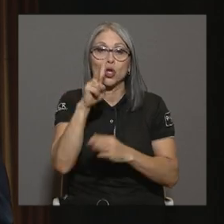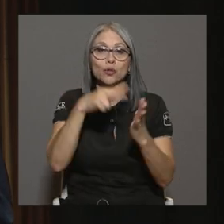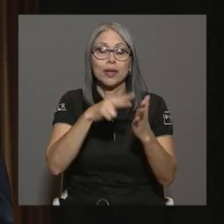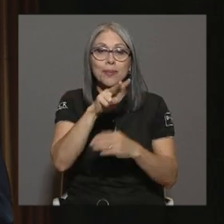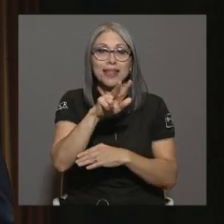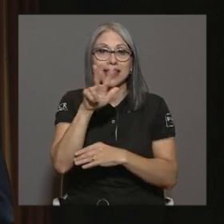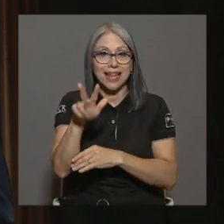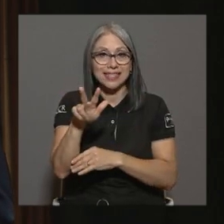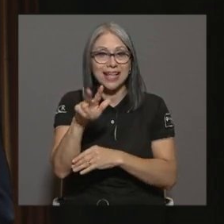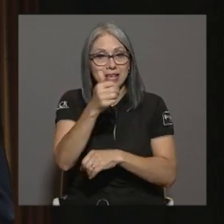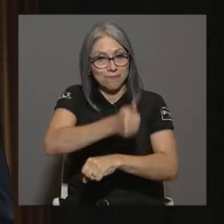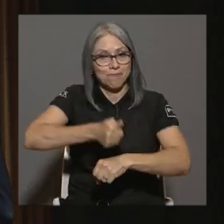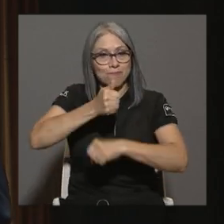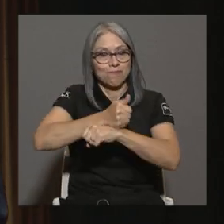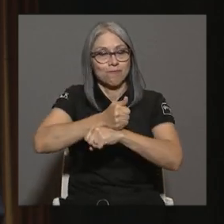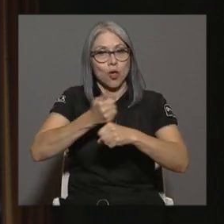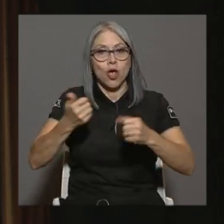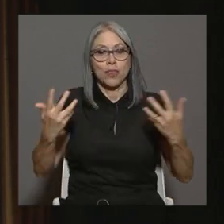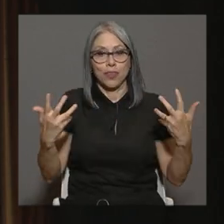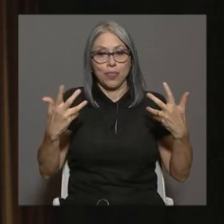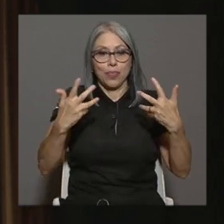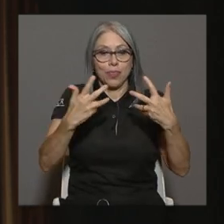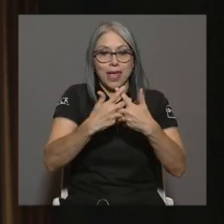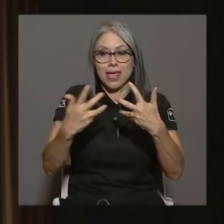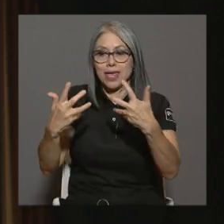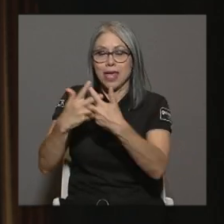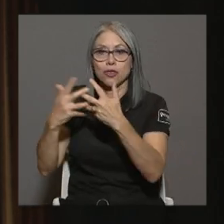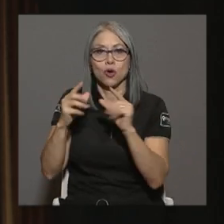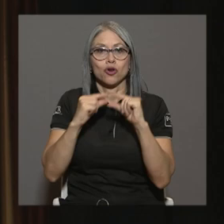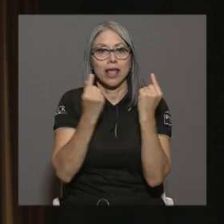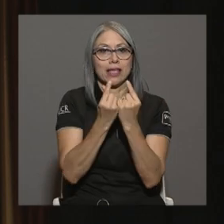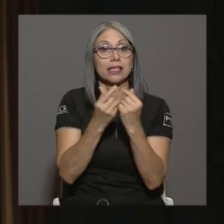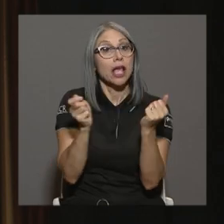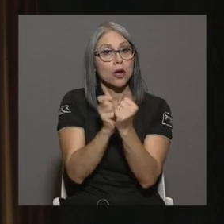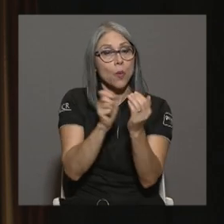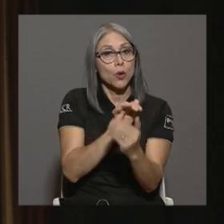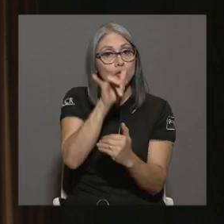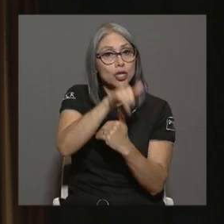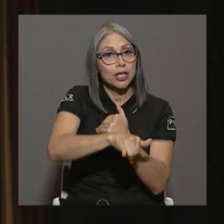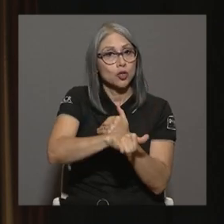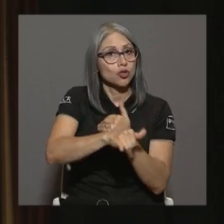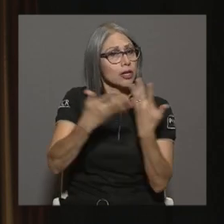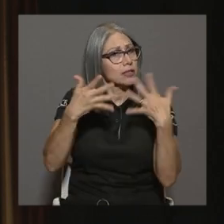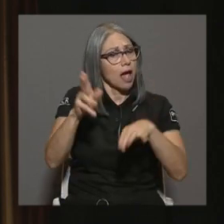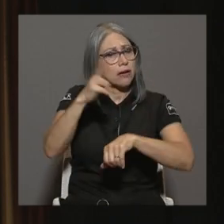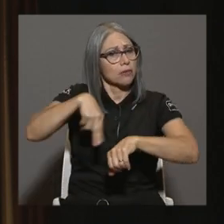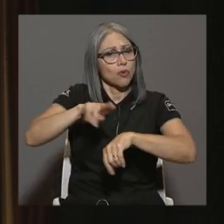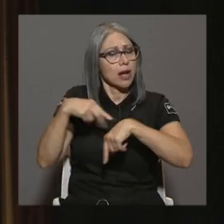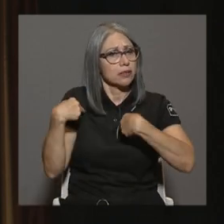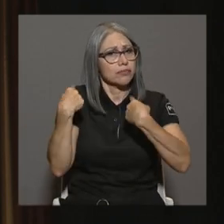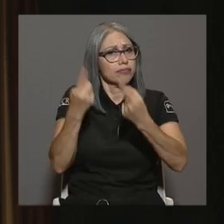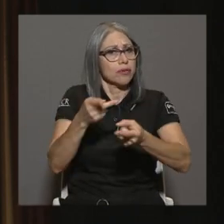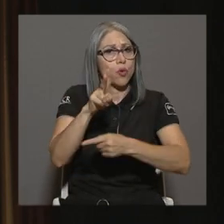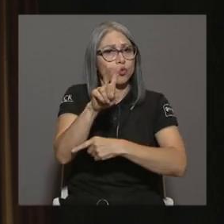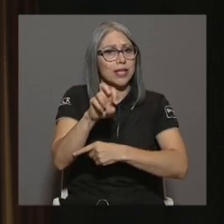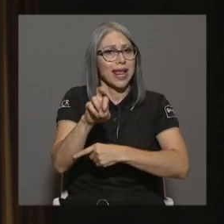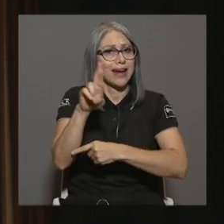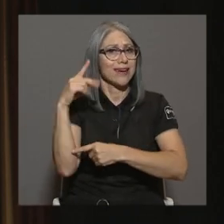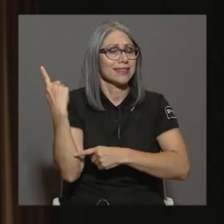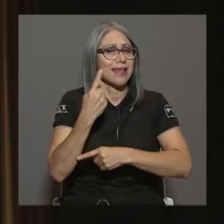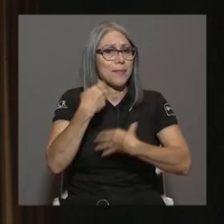proceso Tejiendo Redes, con el cual, además de los proyectos ordinarios que la UCR ya desarrolla en los territorios,